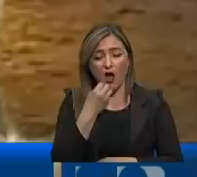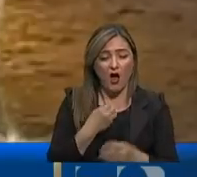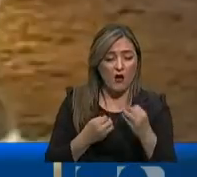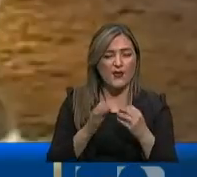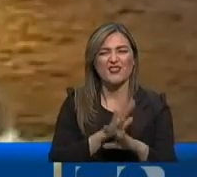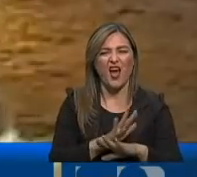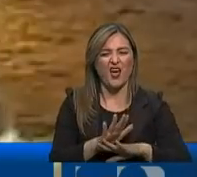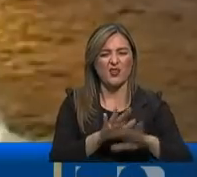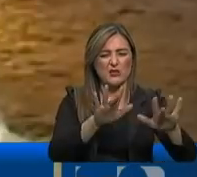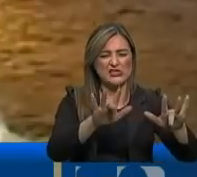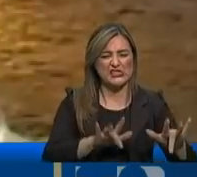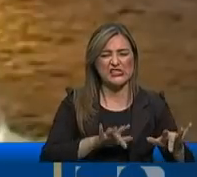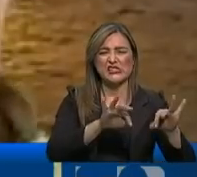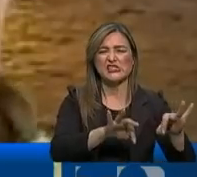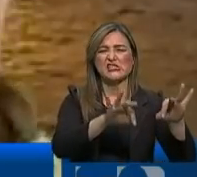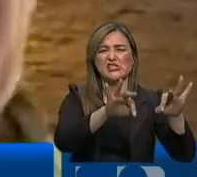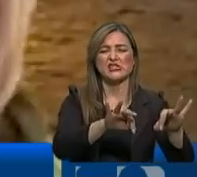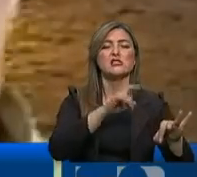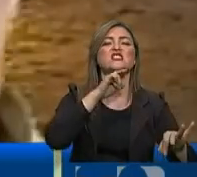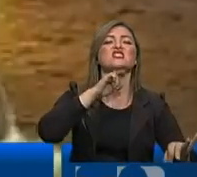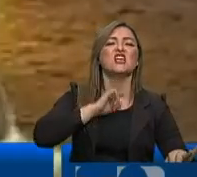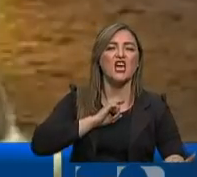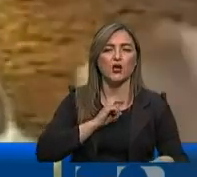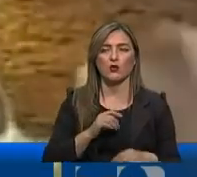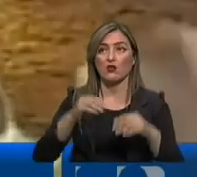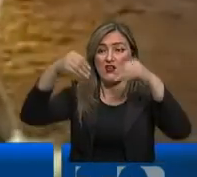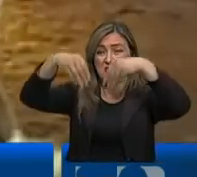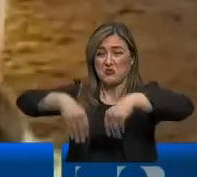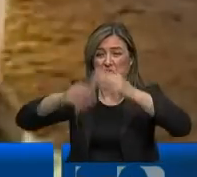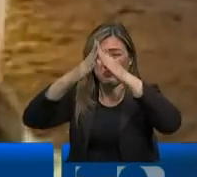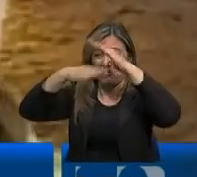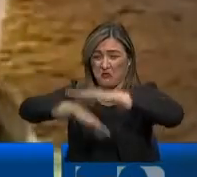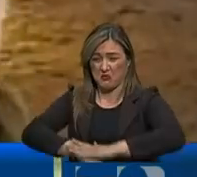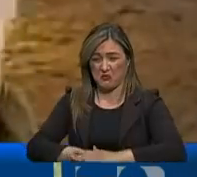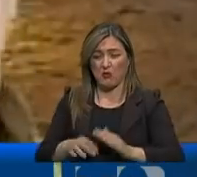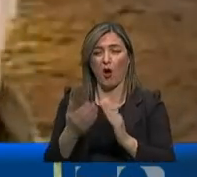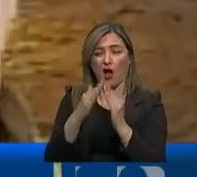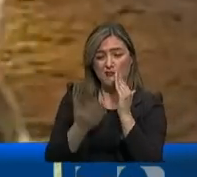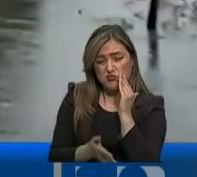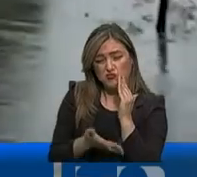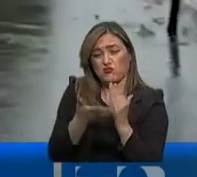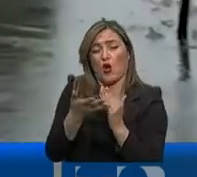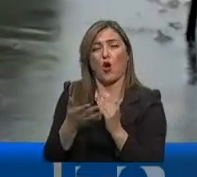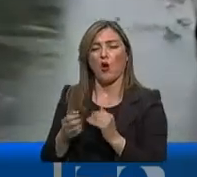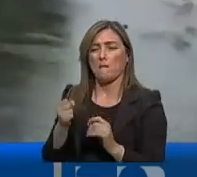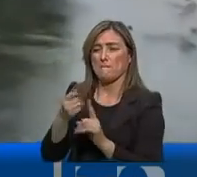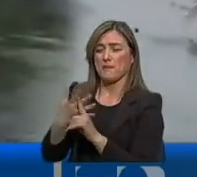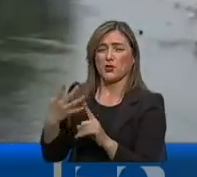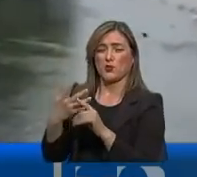por inundaciones, gente afectada porque tifones se han llevado sus viviendas.